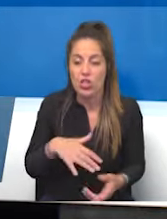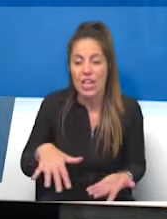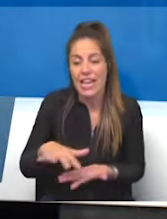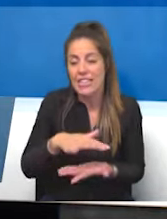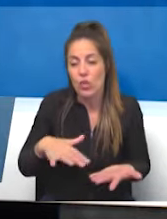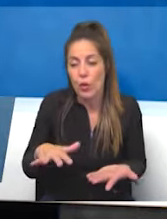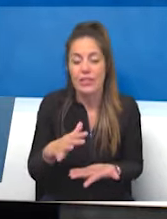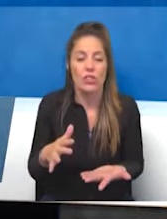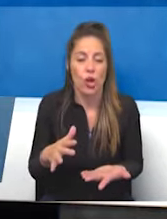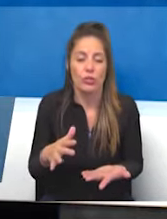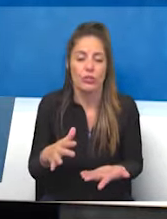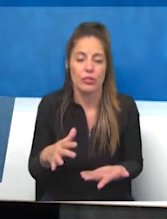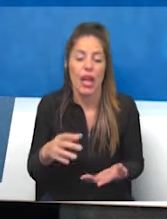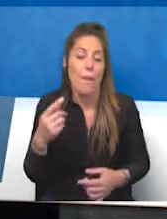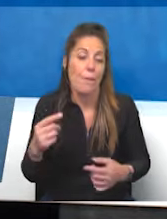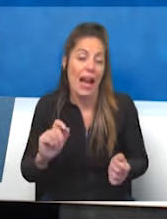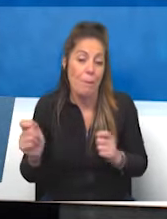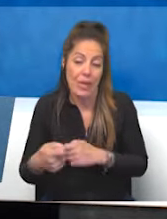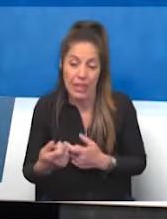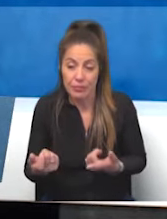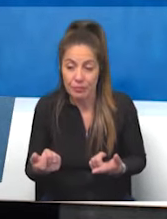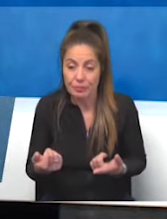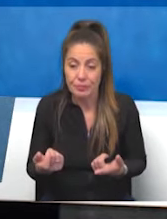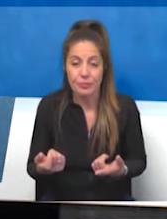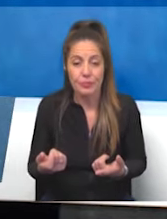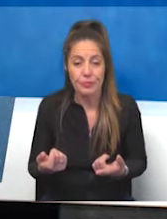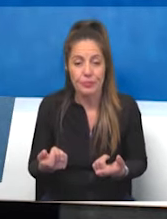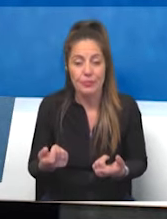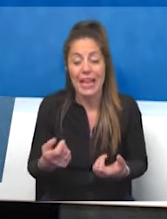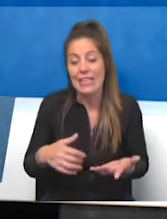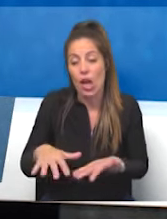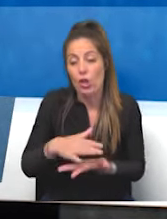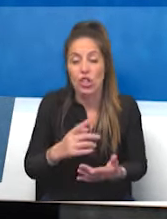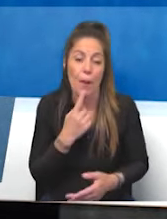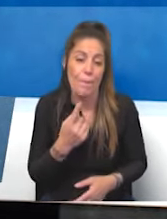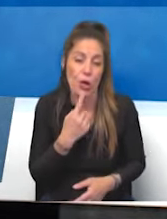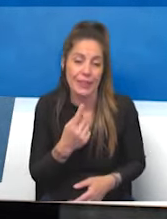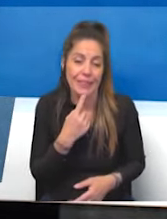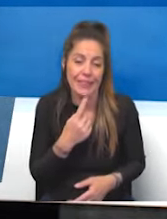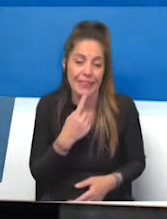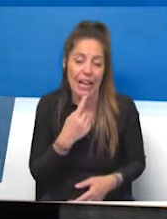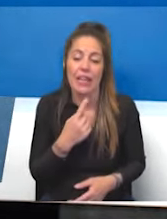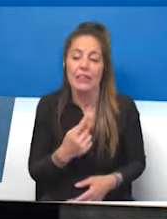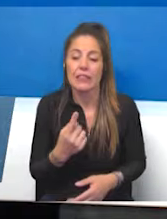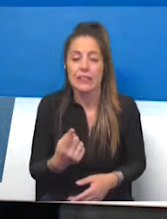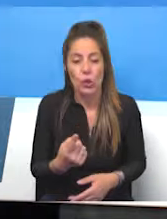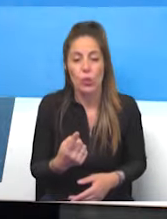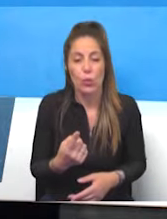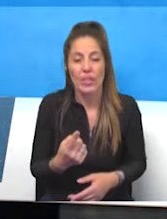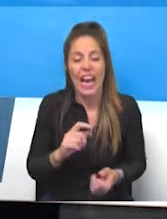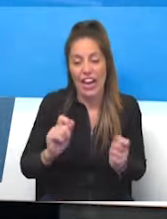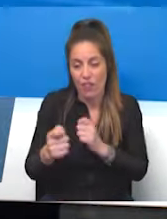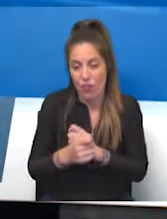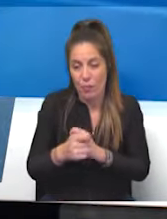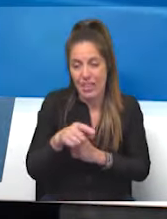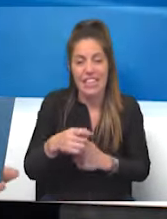circunstancias este varían eh Y las condiciones políticas de de una reforma de